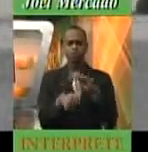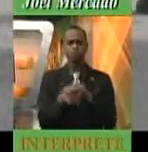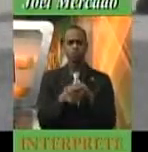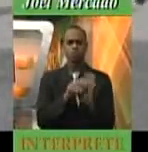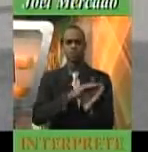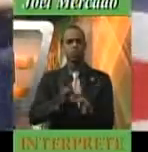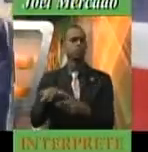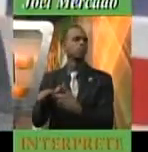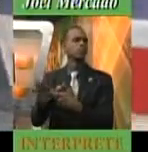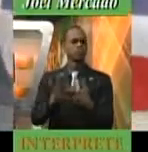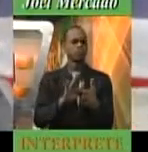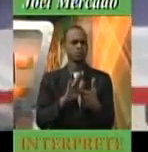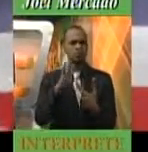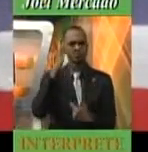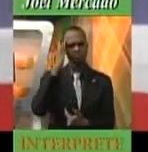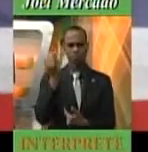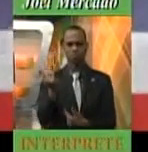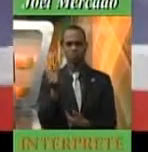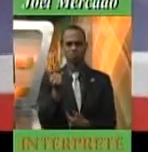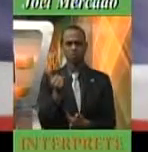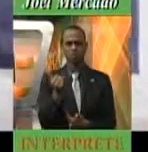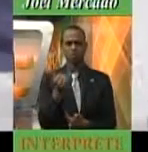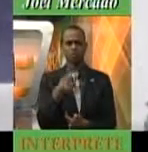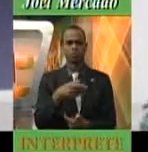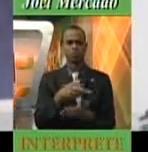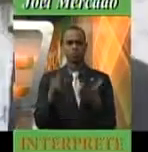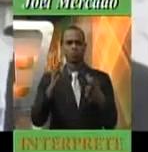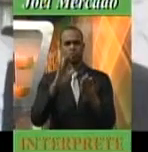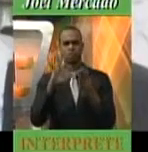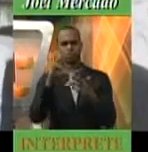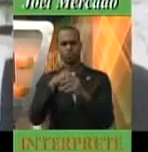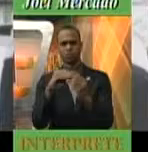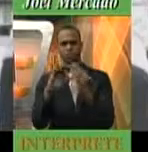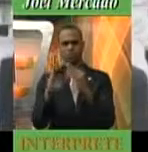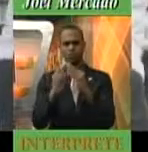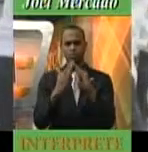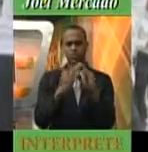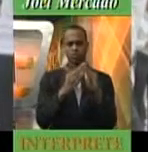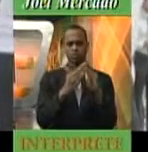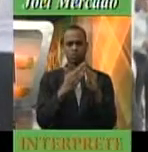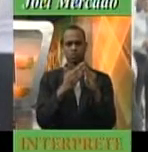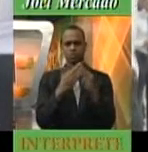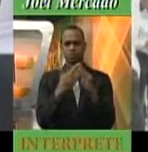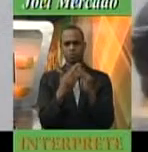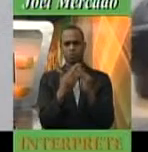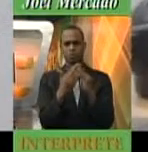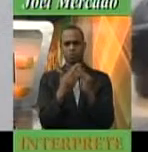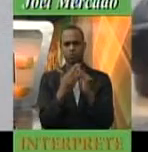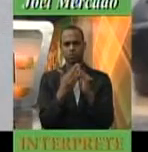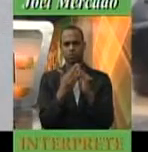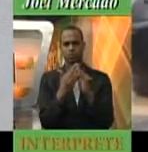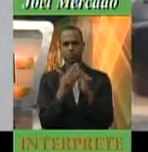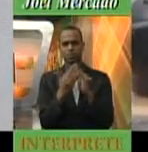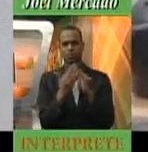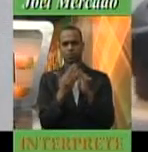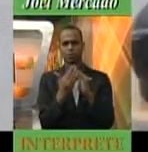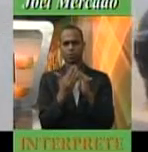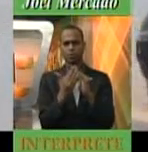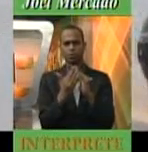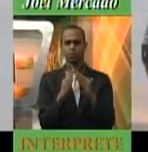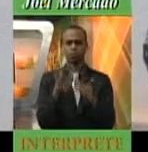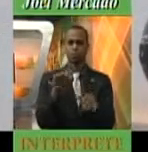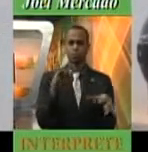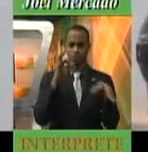Escondite? Y entonces, ¿por qué están ustedes en las comunidades? Rosario Espinal. Sí. Y ella, y entonces cuando le